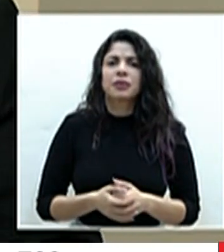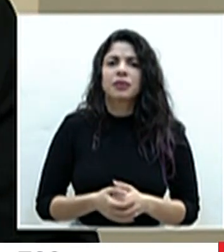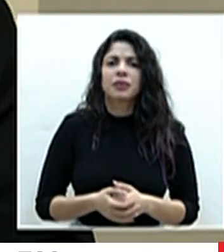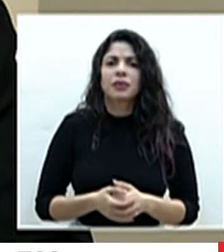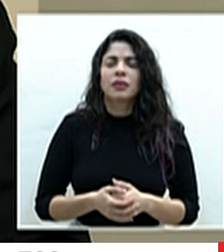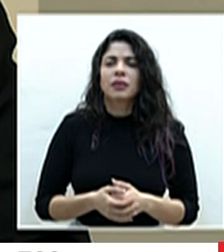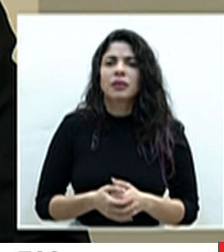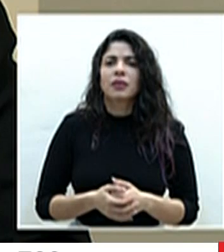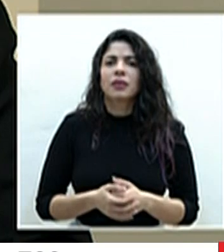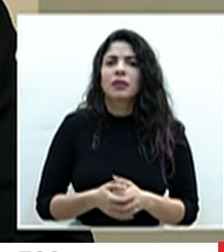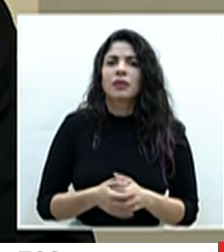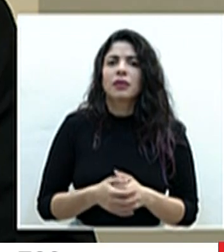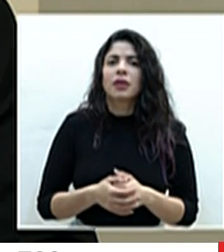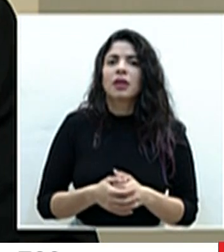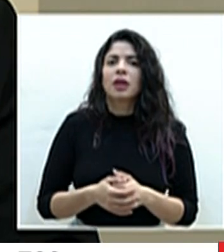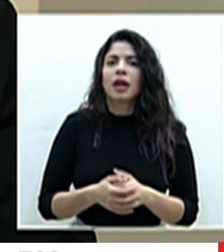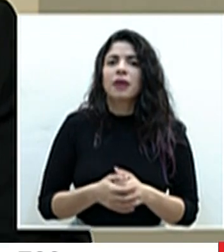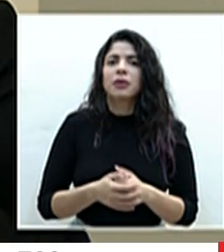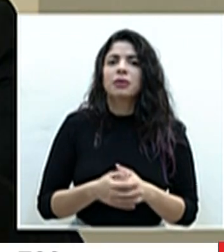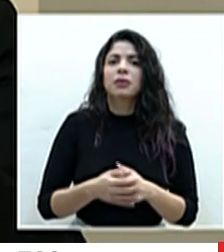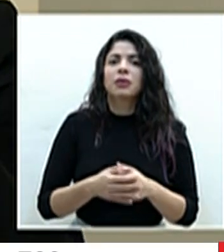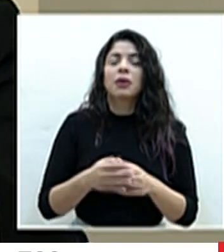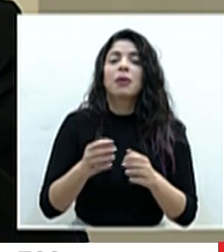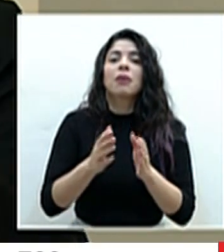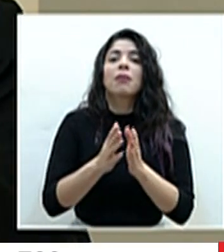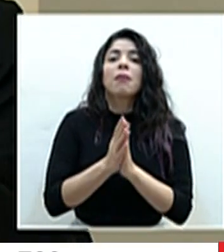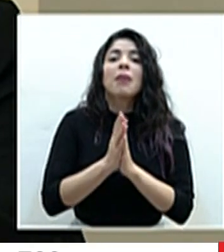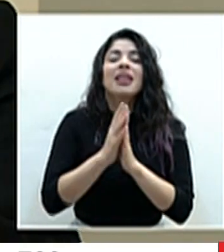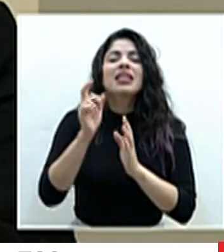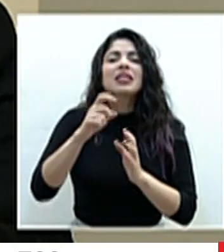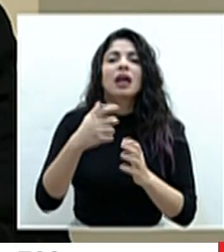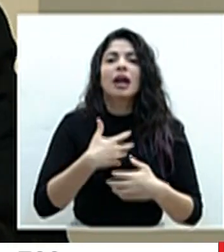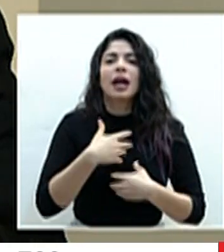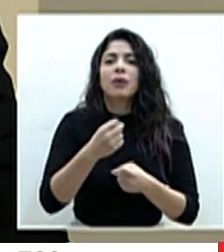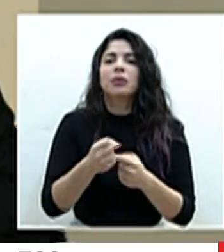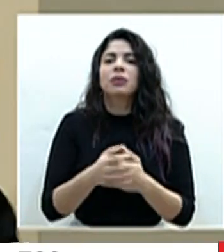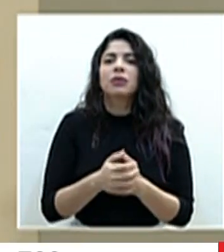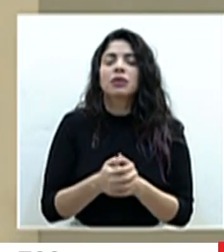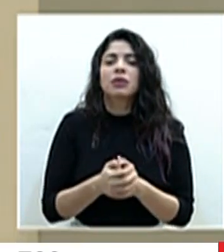cual necesitamos particularmente transmitir confianza,